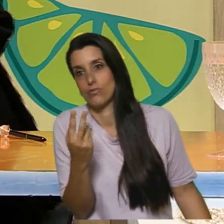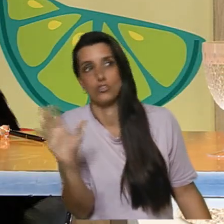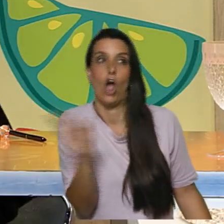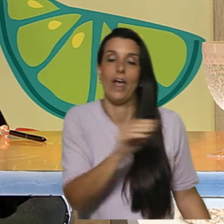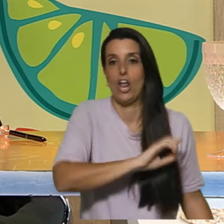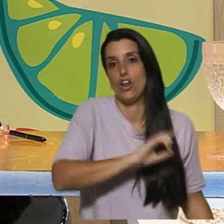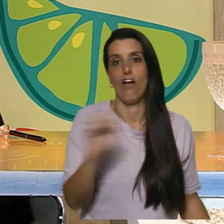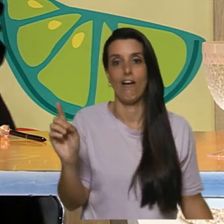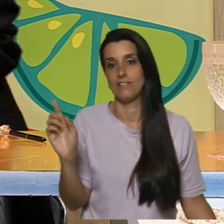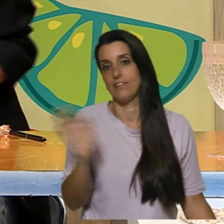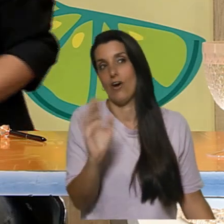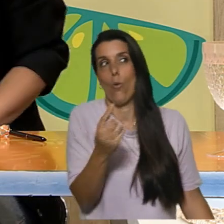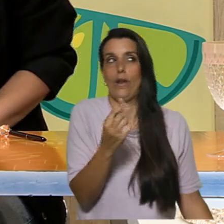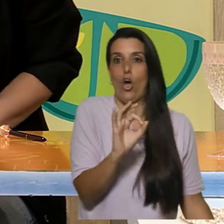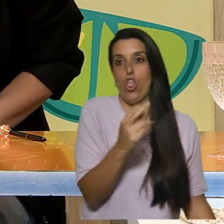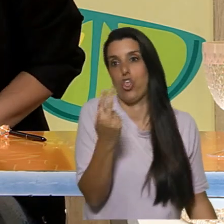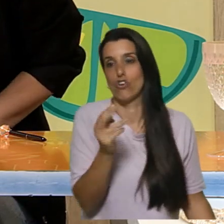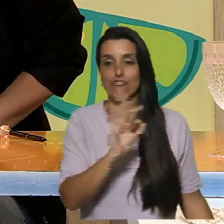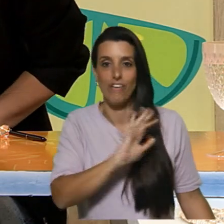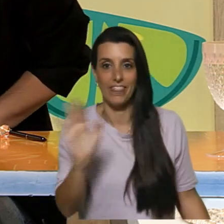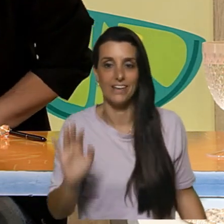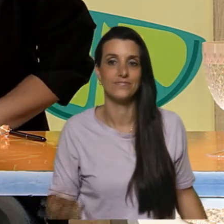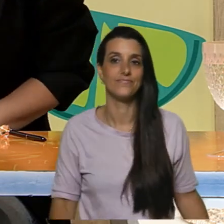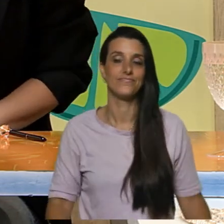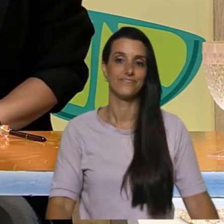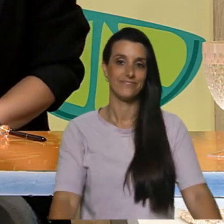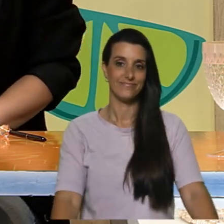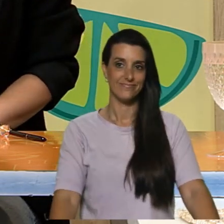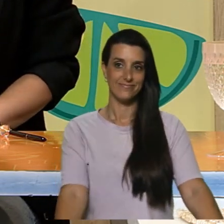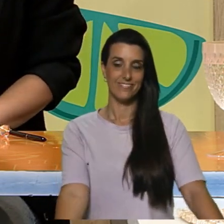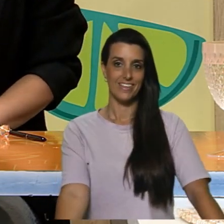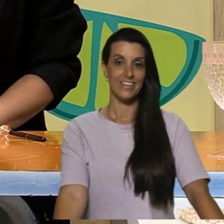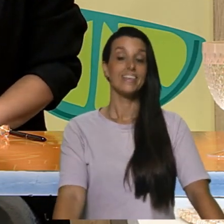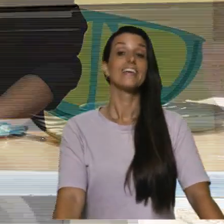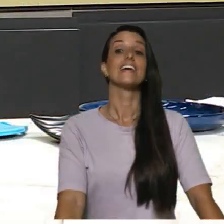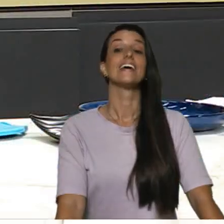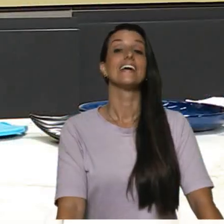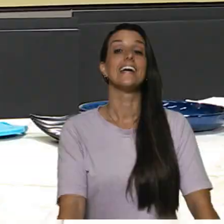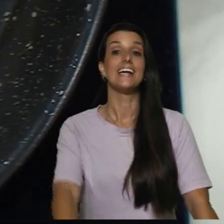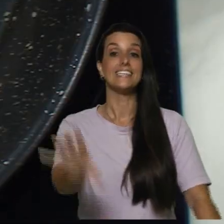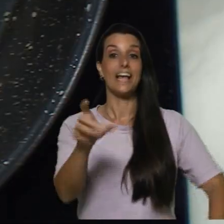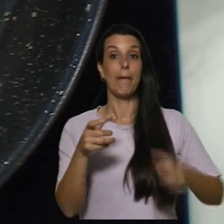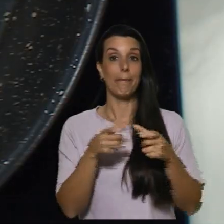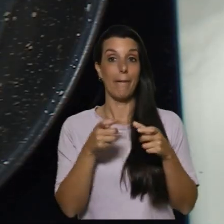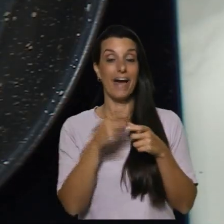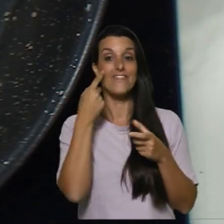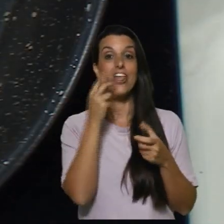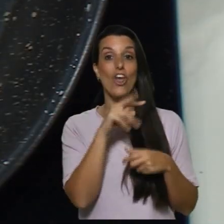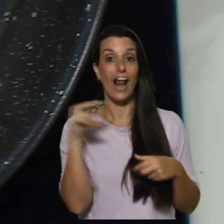que Paula vaya llenando. No, no, no. No coincide con Miguel Ángel por los frasquitos. Mira, acá tenemos las papas. ¿Ves cómo se están